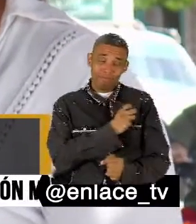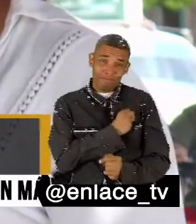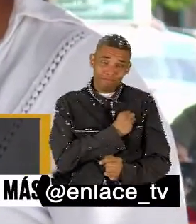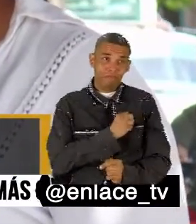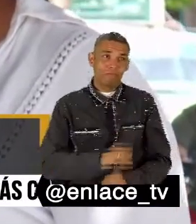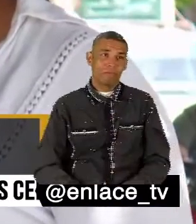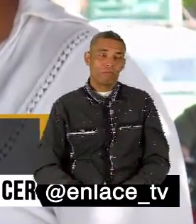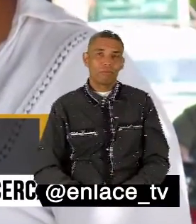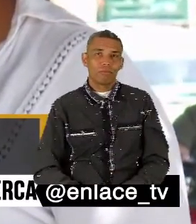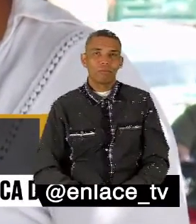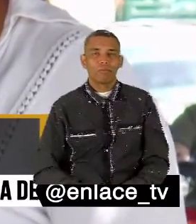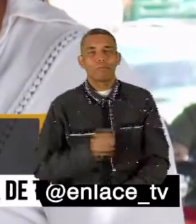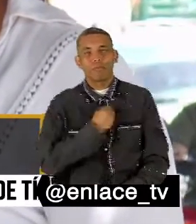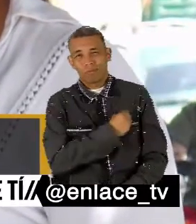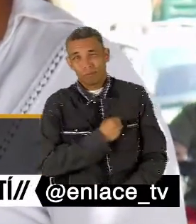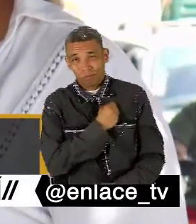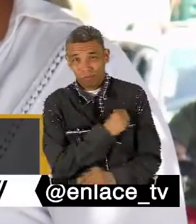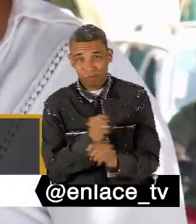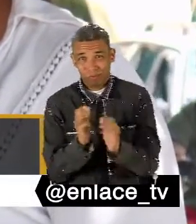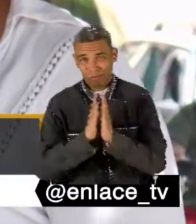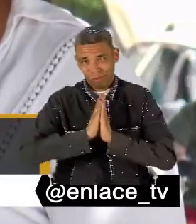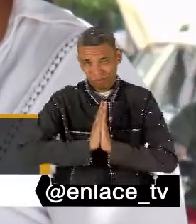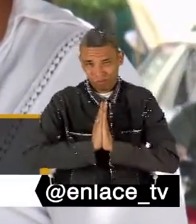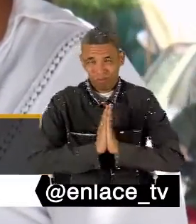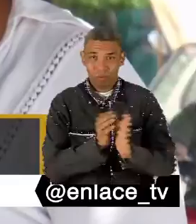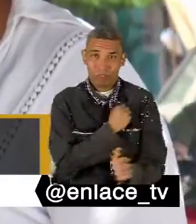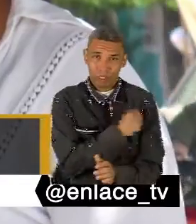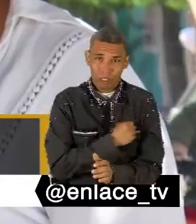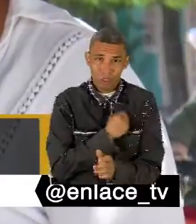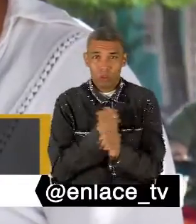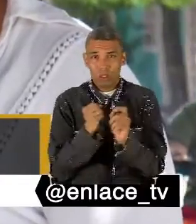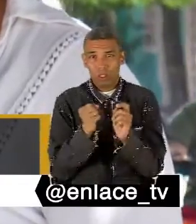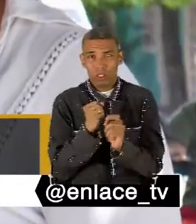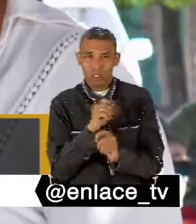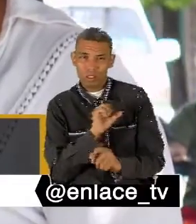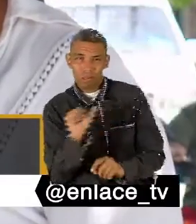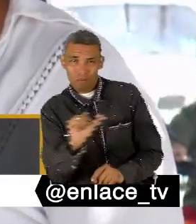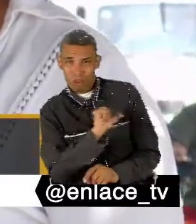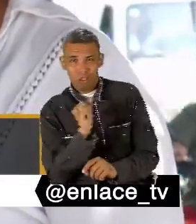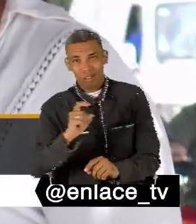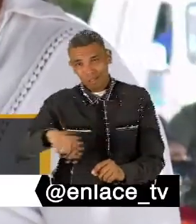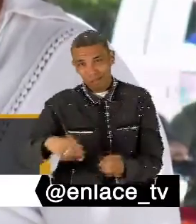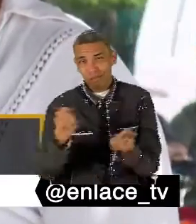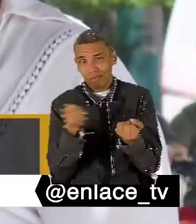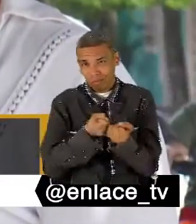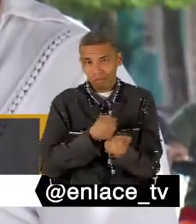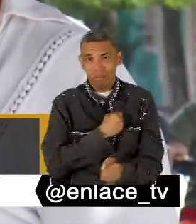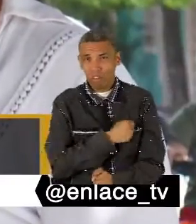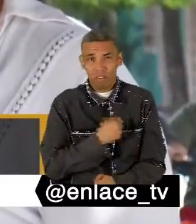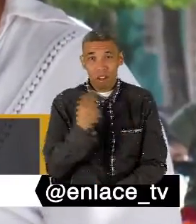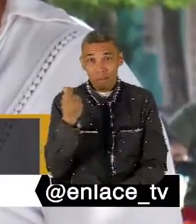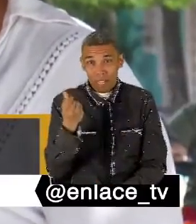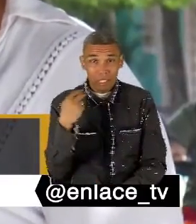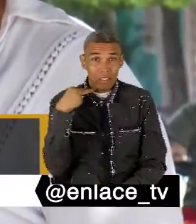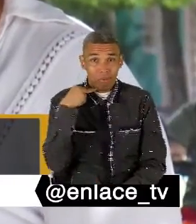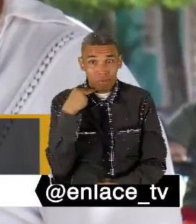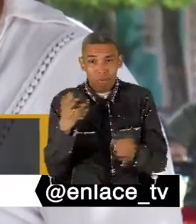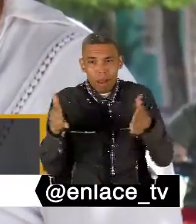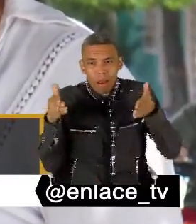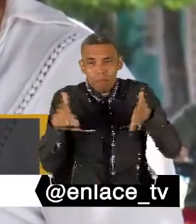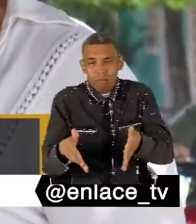a Barranca Bermeja en esta ocasión que se una a esta familia, a estas mujeres que lo están necesitando. No contamos en estos momentos con